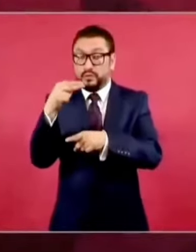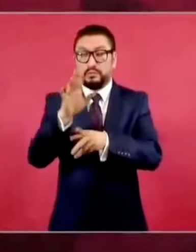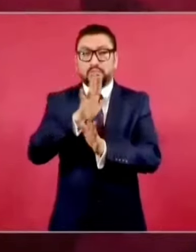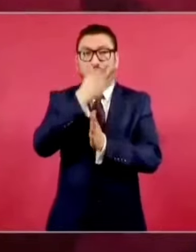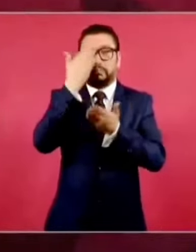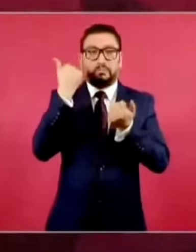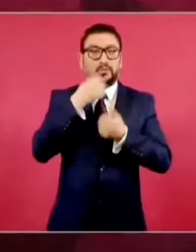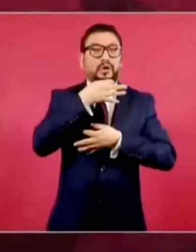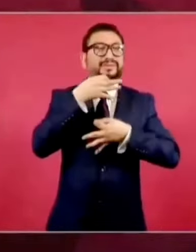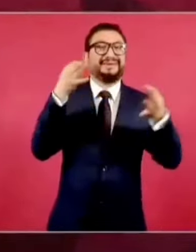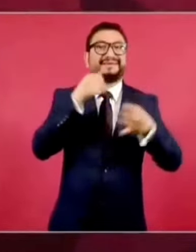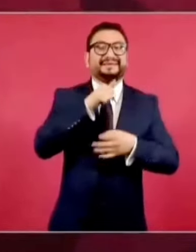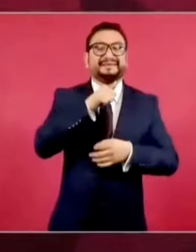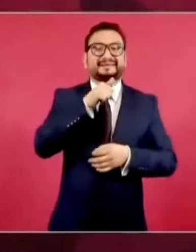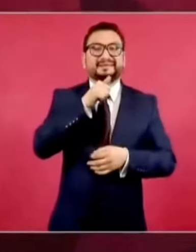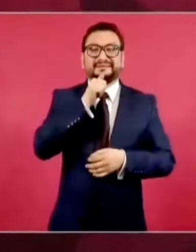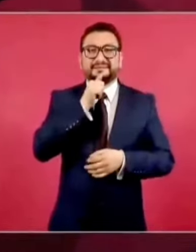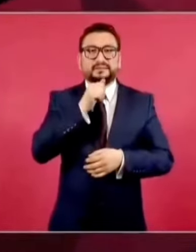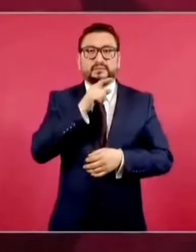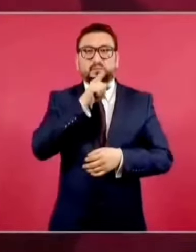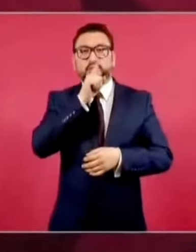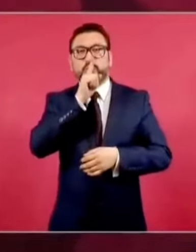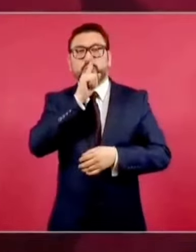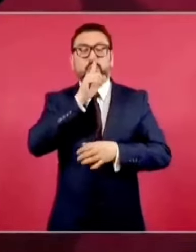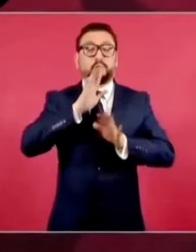Federal era como